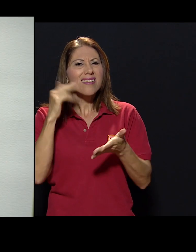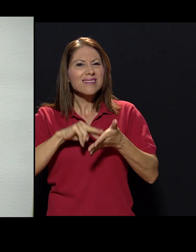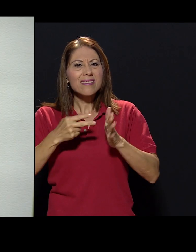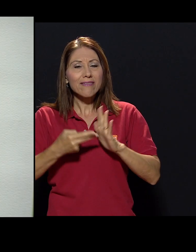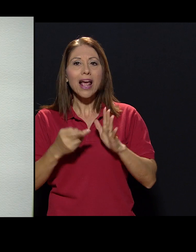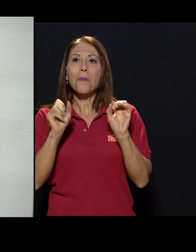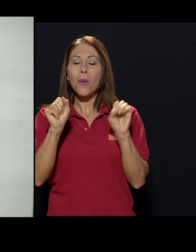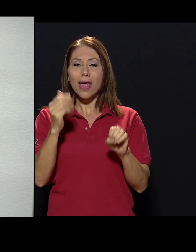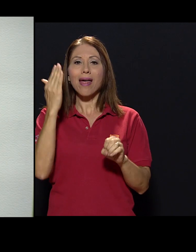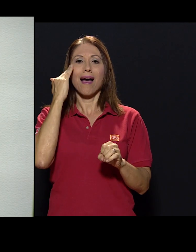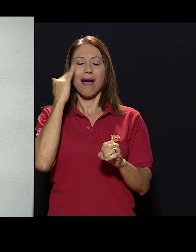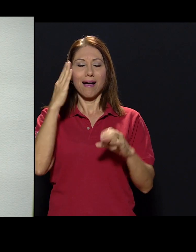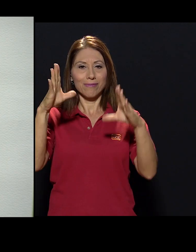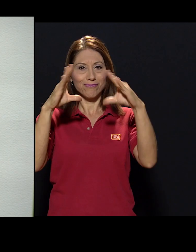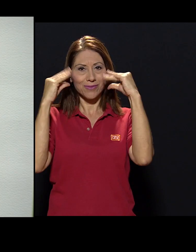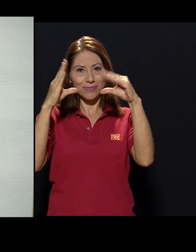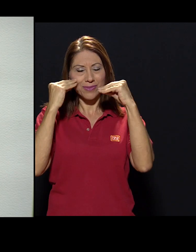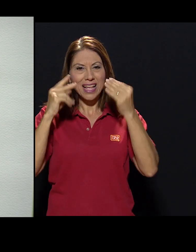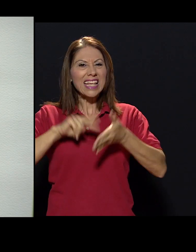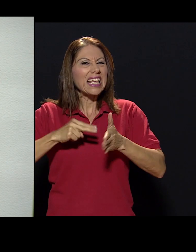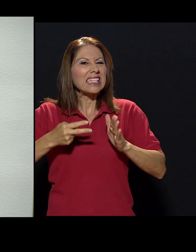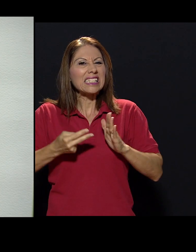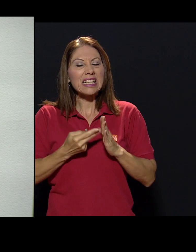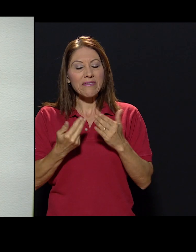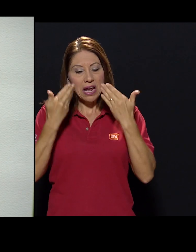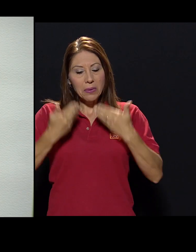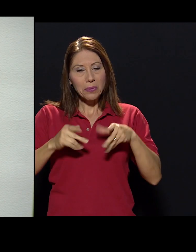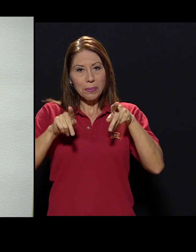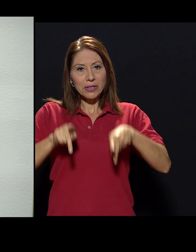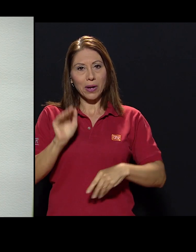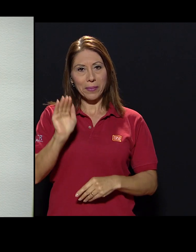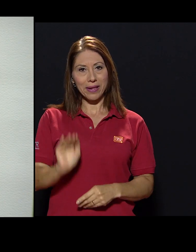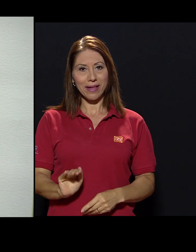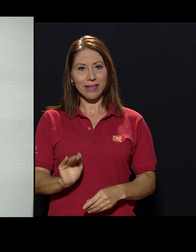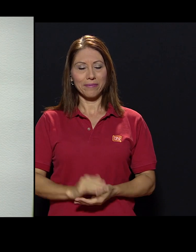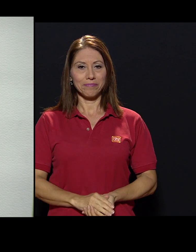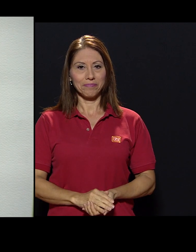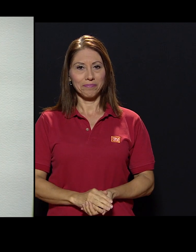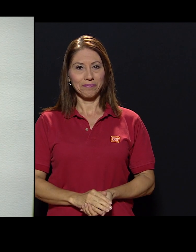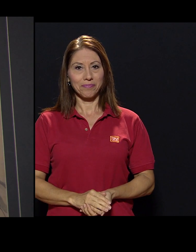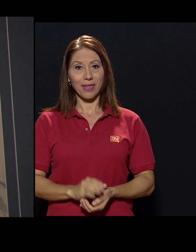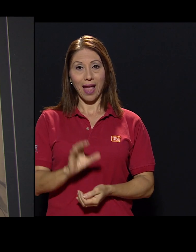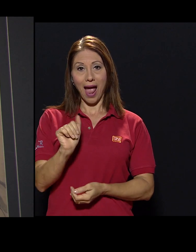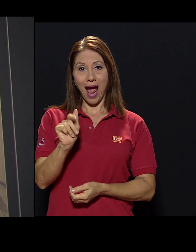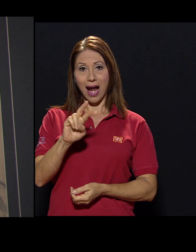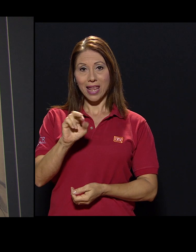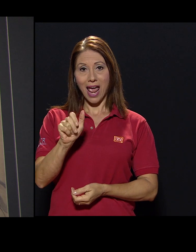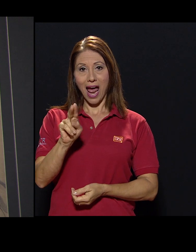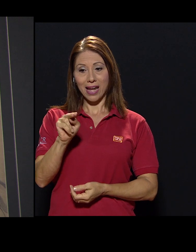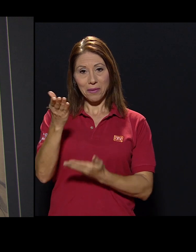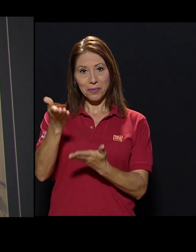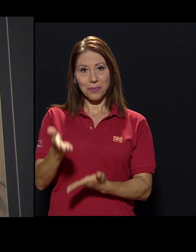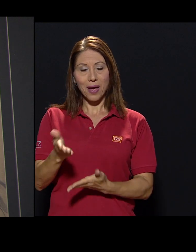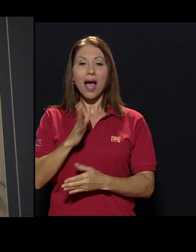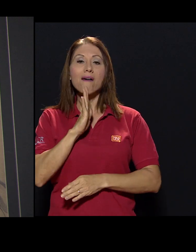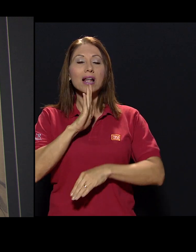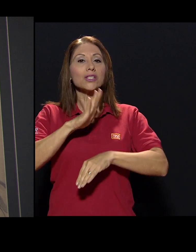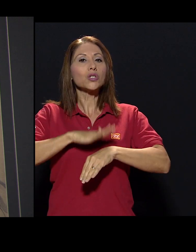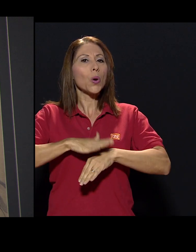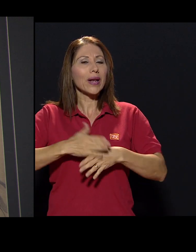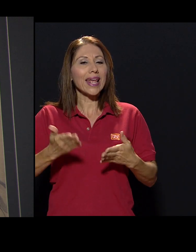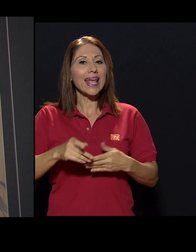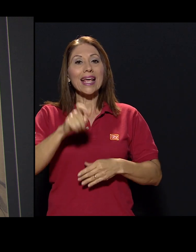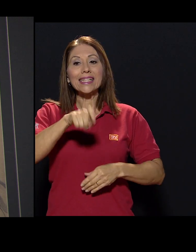Y que brinde Un mejor entendimiento Hacia lo que significa Ser una persona pequeña Ariana recalca La